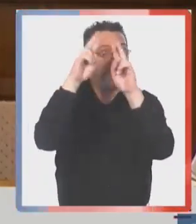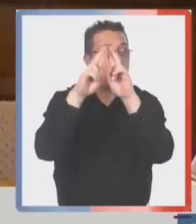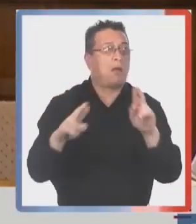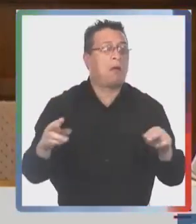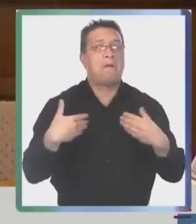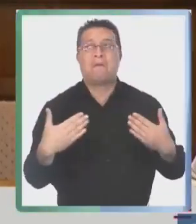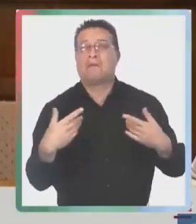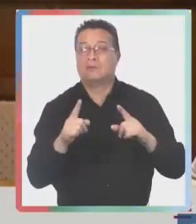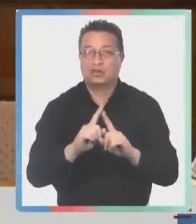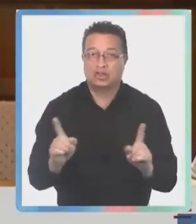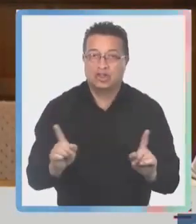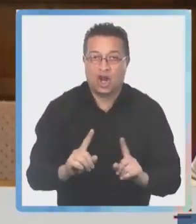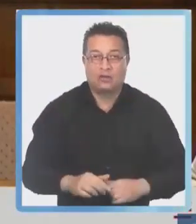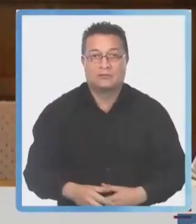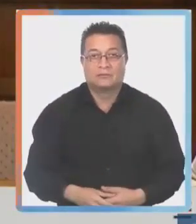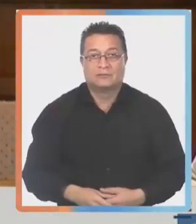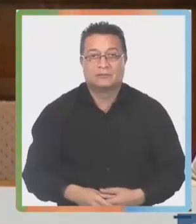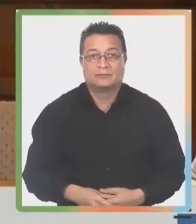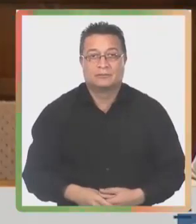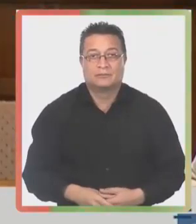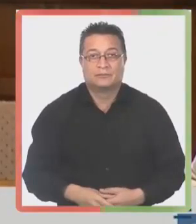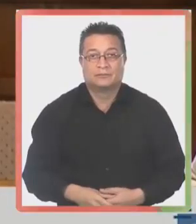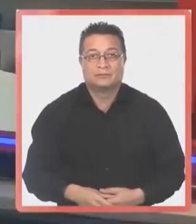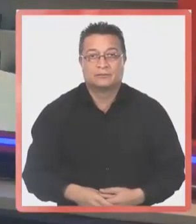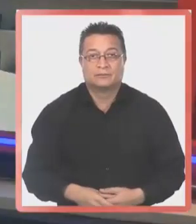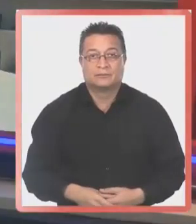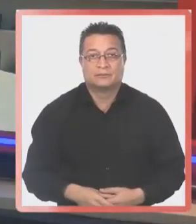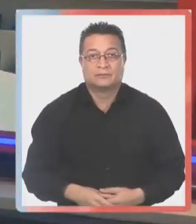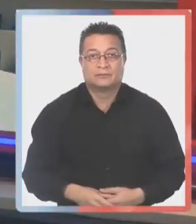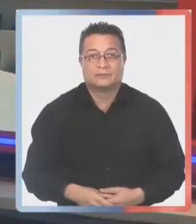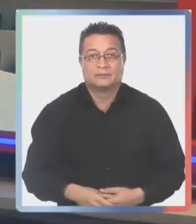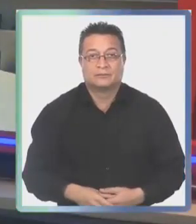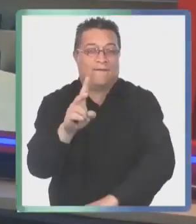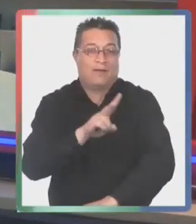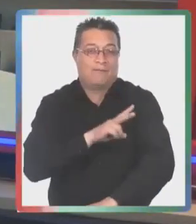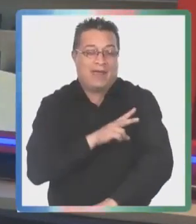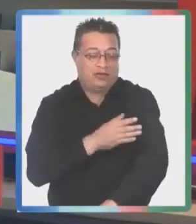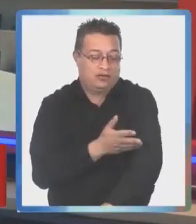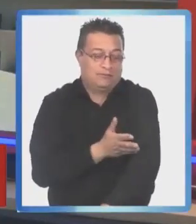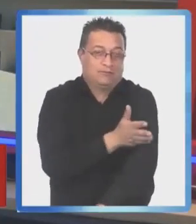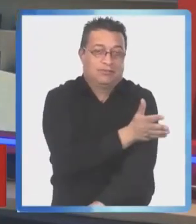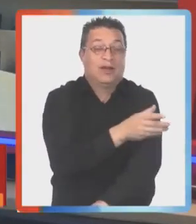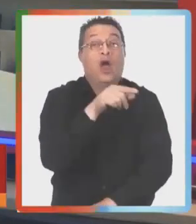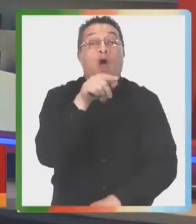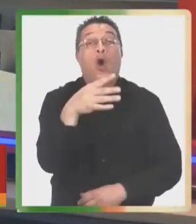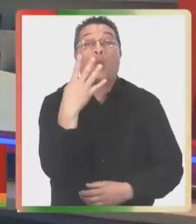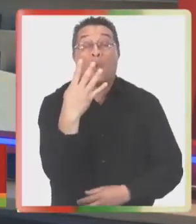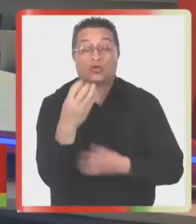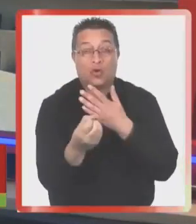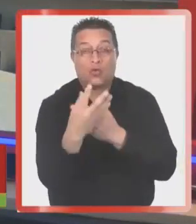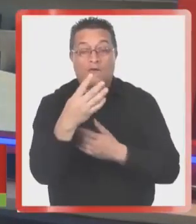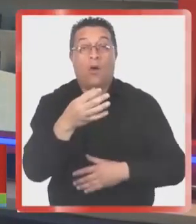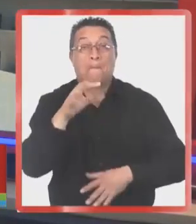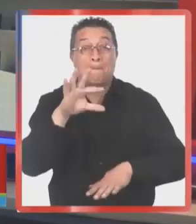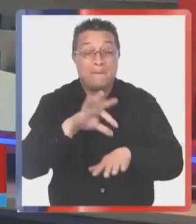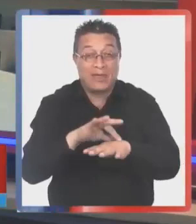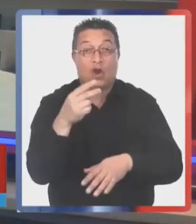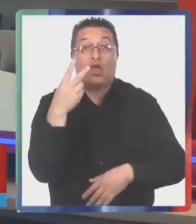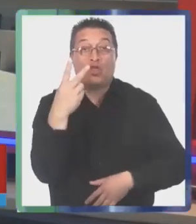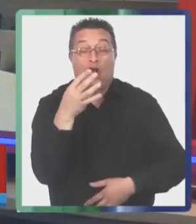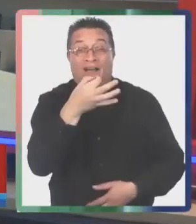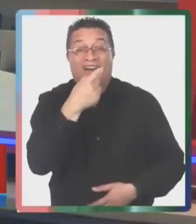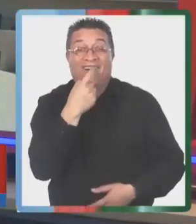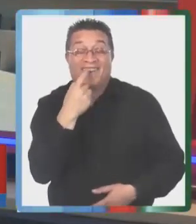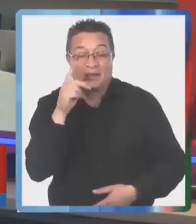presidente, no son números que nos dejen tranquilos. Y ahora nos vamos a la zona interior de la región de Valparaíso. 4 nuevos médicos y